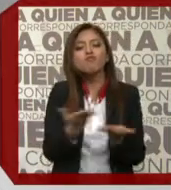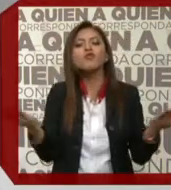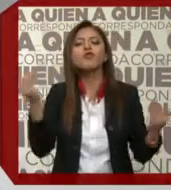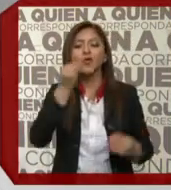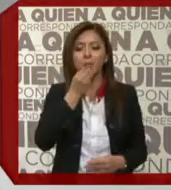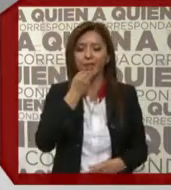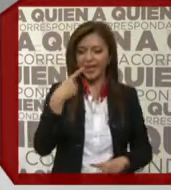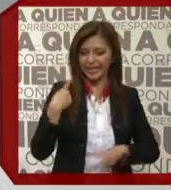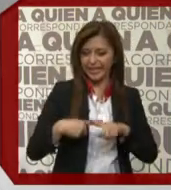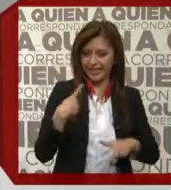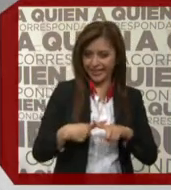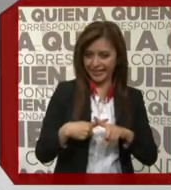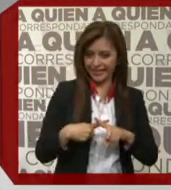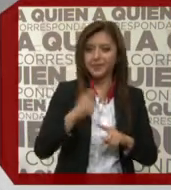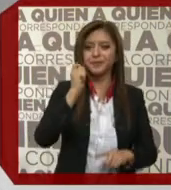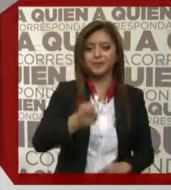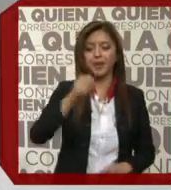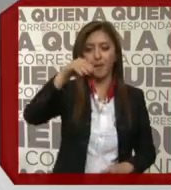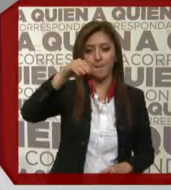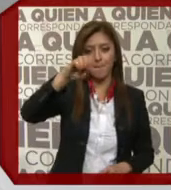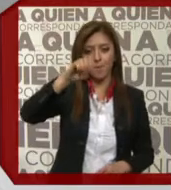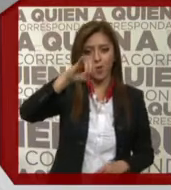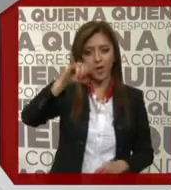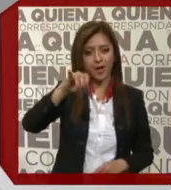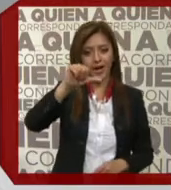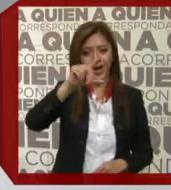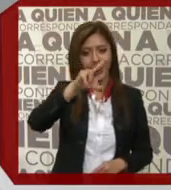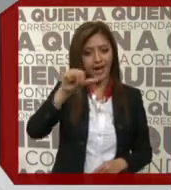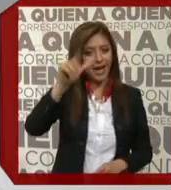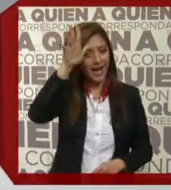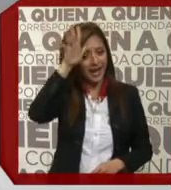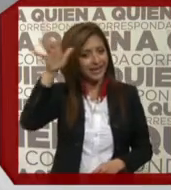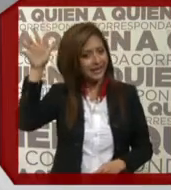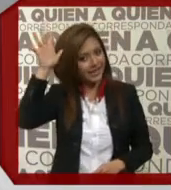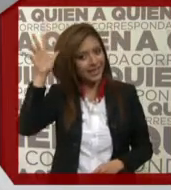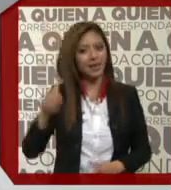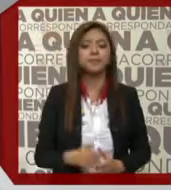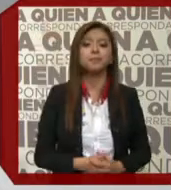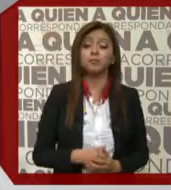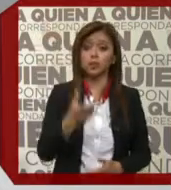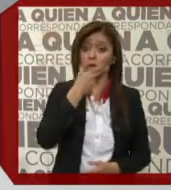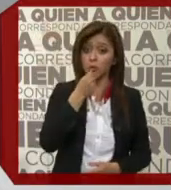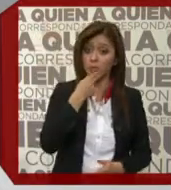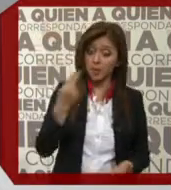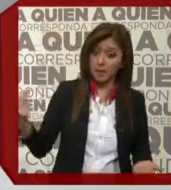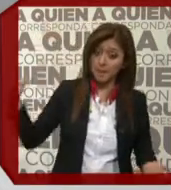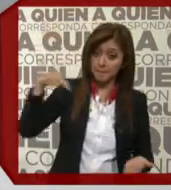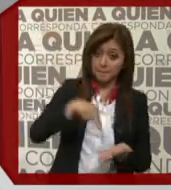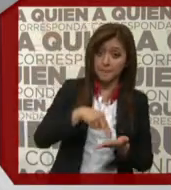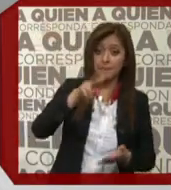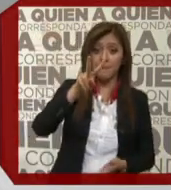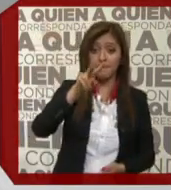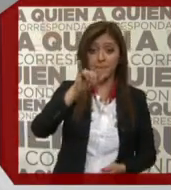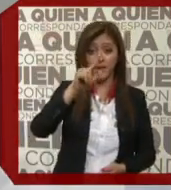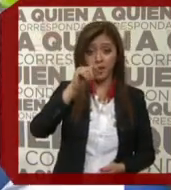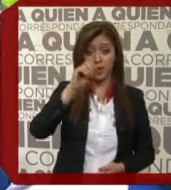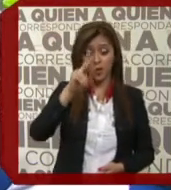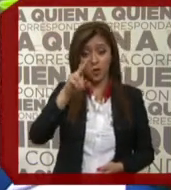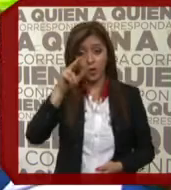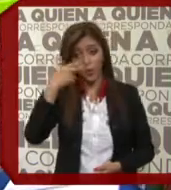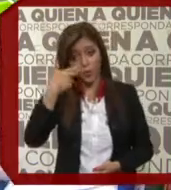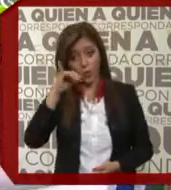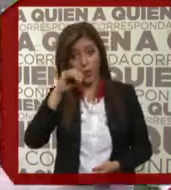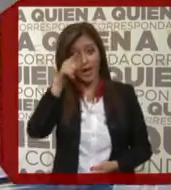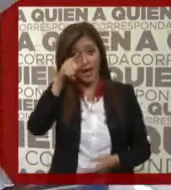nuestros amigos de La Mojarra Azteca con nosotros. Tenemos a Víctor Hugo, que es nieto nada más, Jorge, del dueño